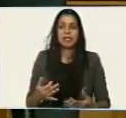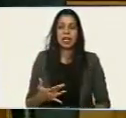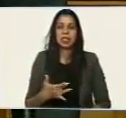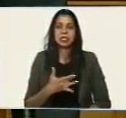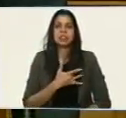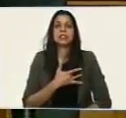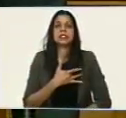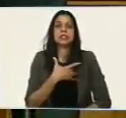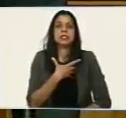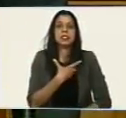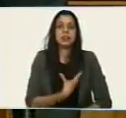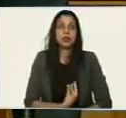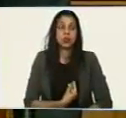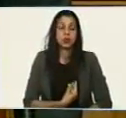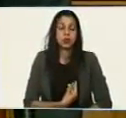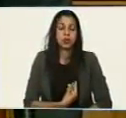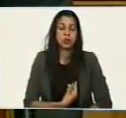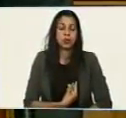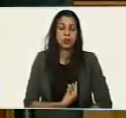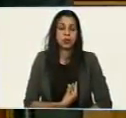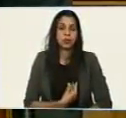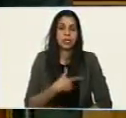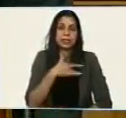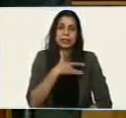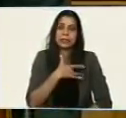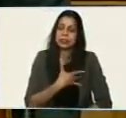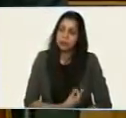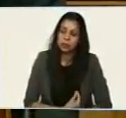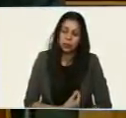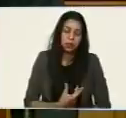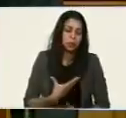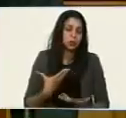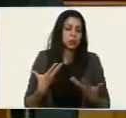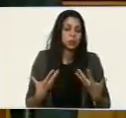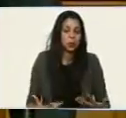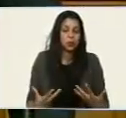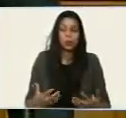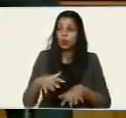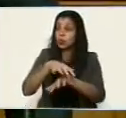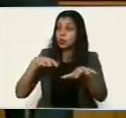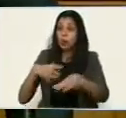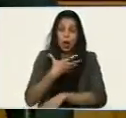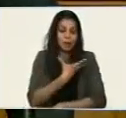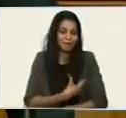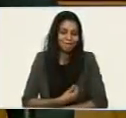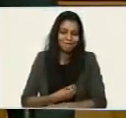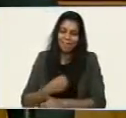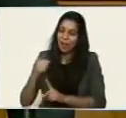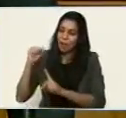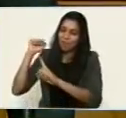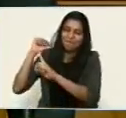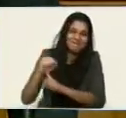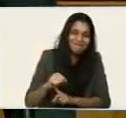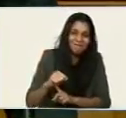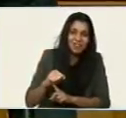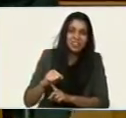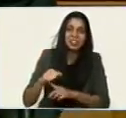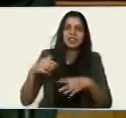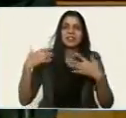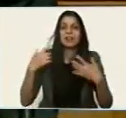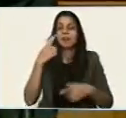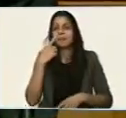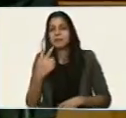contra. Hasta las ganas en contra. Muy golpeado. Lo veíamos